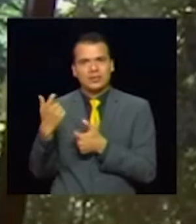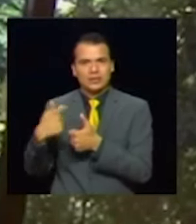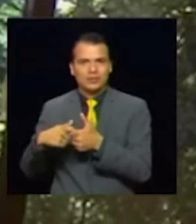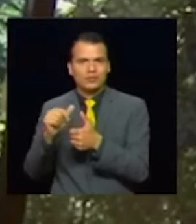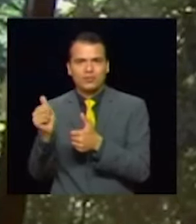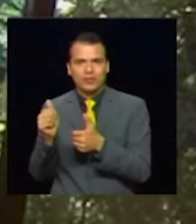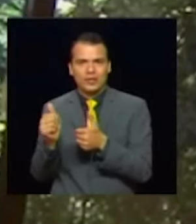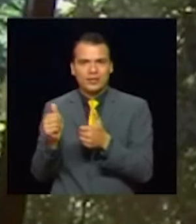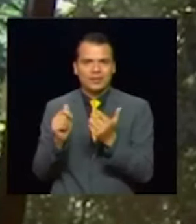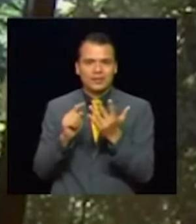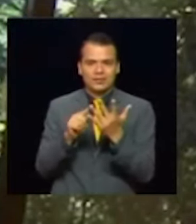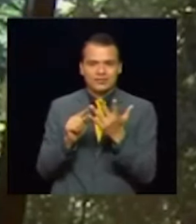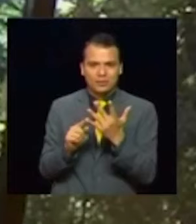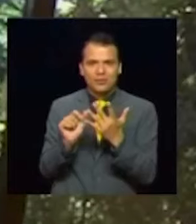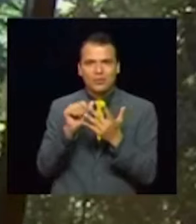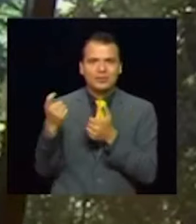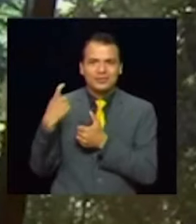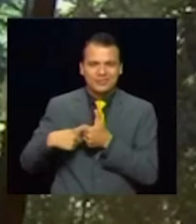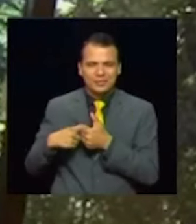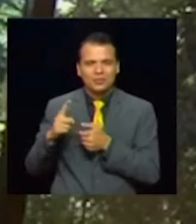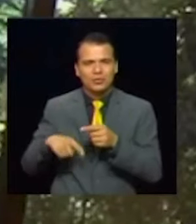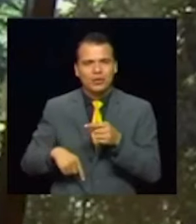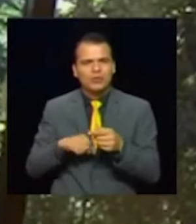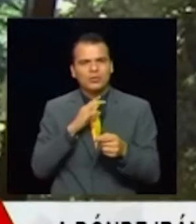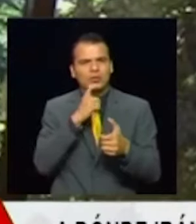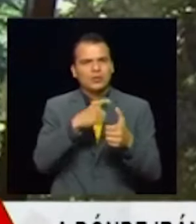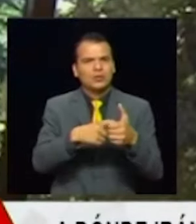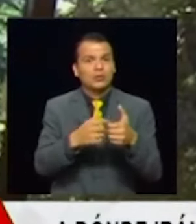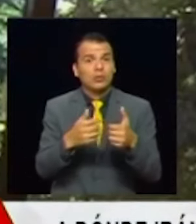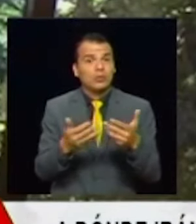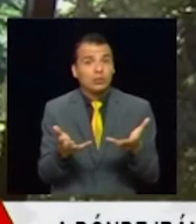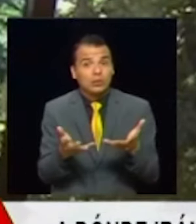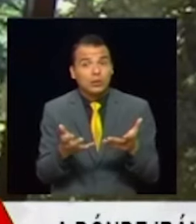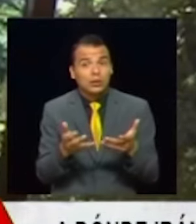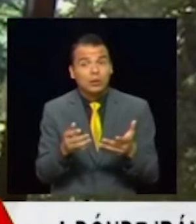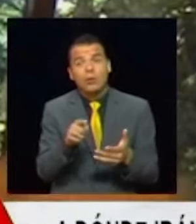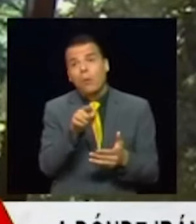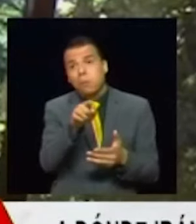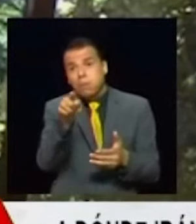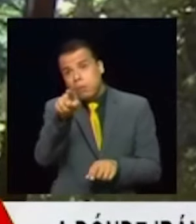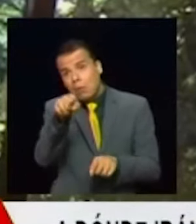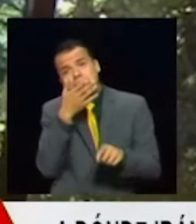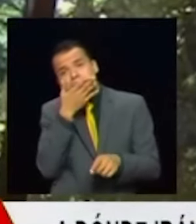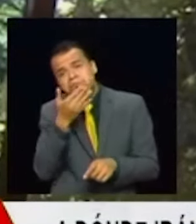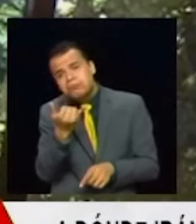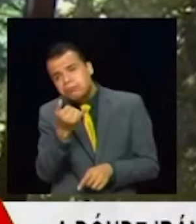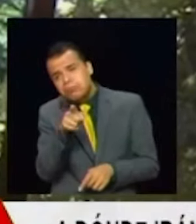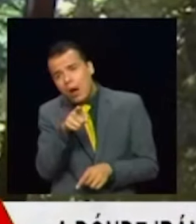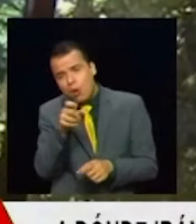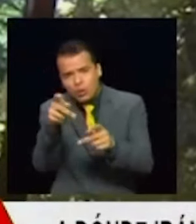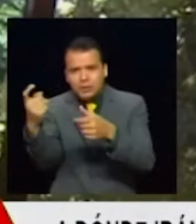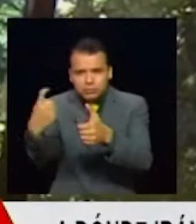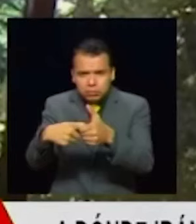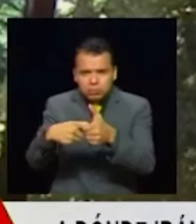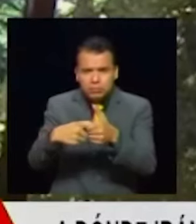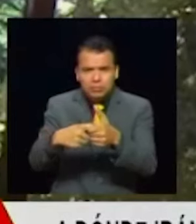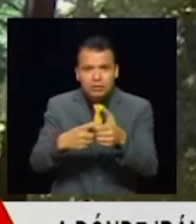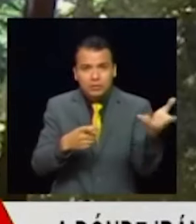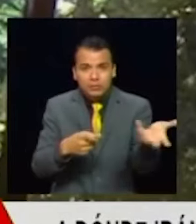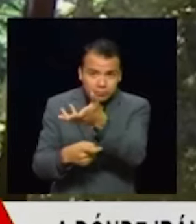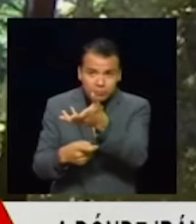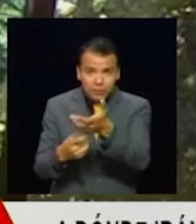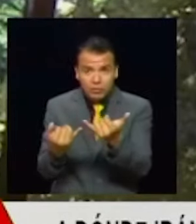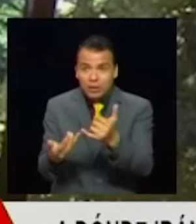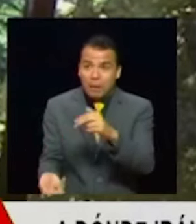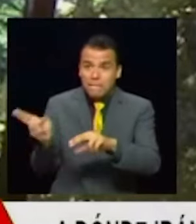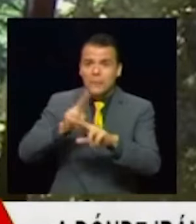Entonces, ¿esa población a quién? A cualquiera de estas que todavía no tienen medida, pero les van a duplicar. Usted